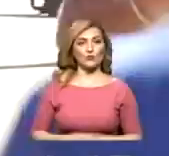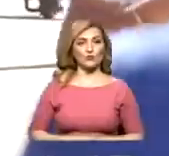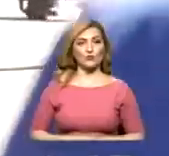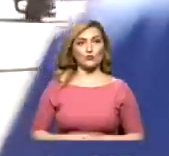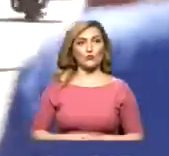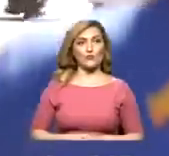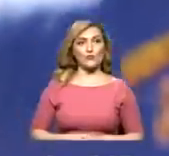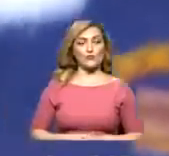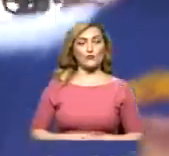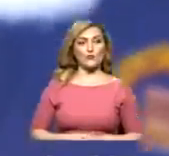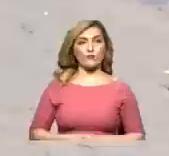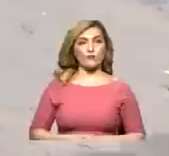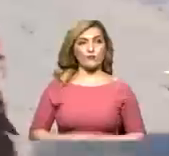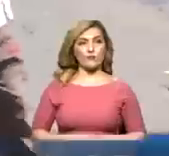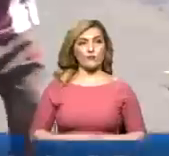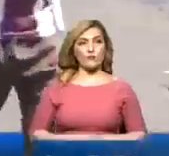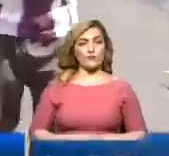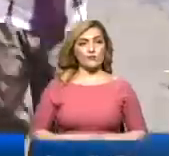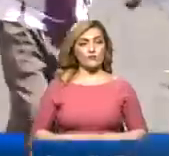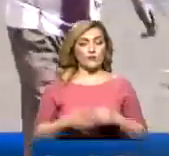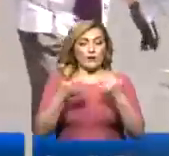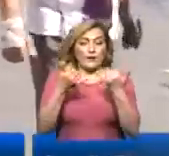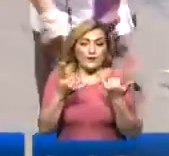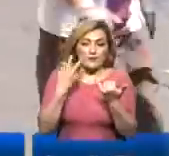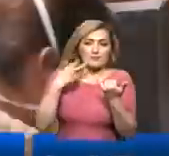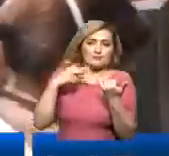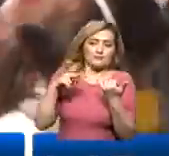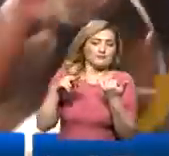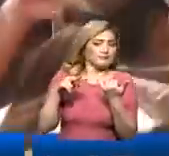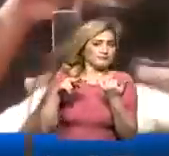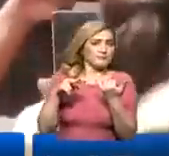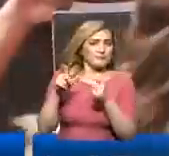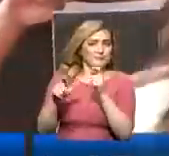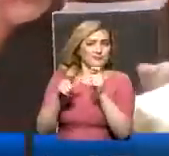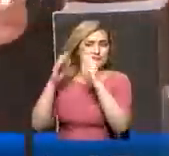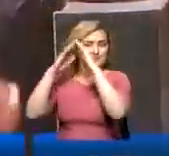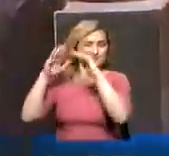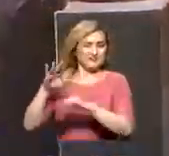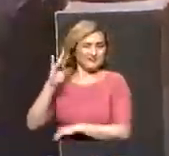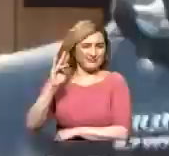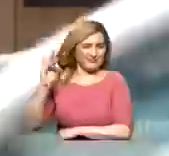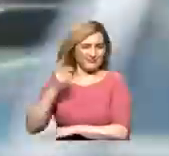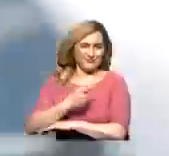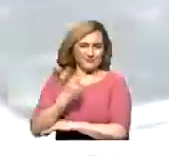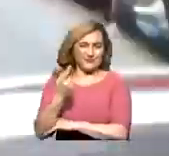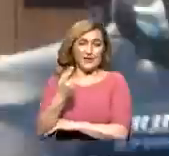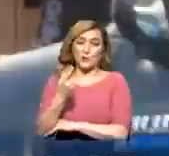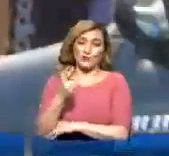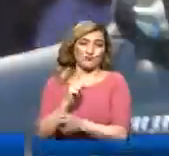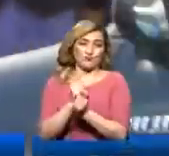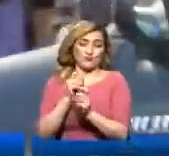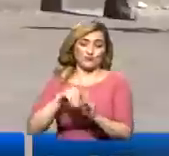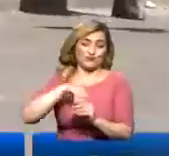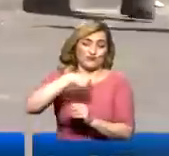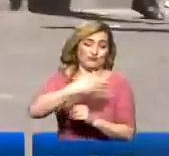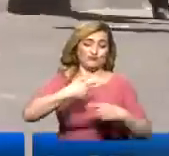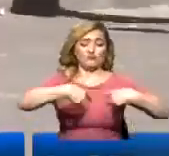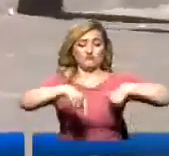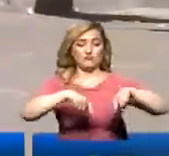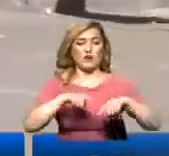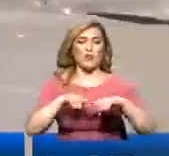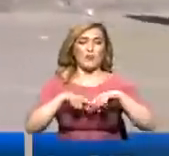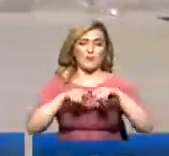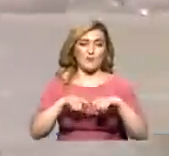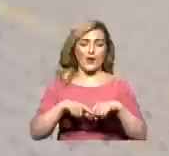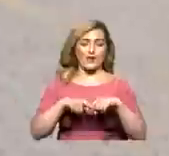Medidas que se ajustan a las nuevas condiciones que tiene el país cuando cumple 77 días de confinamiento y cuya vigencia dependerá del